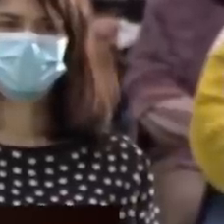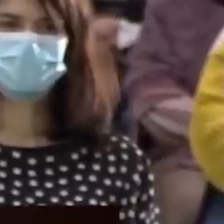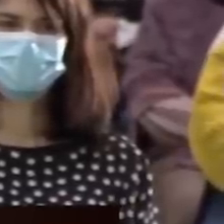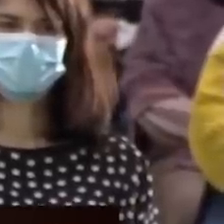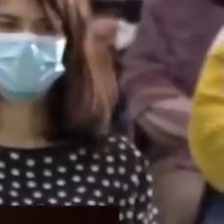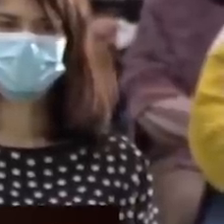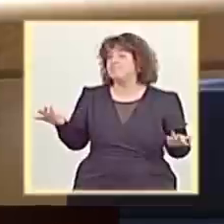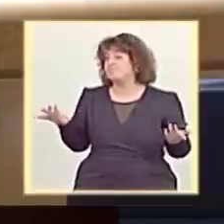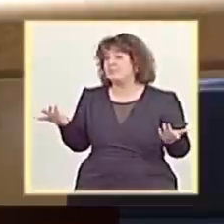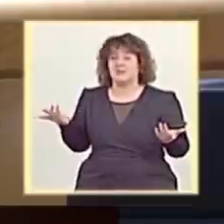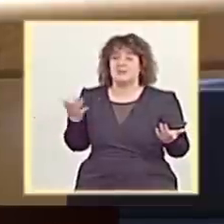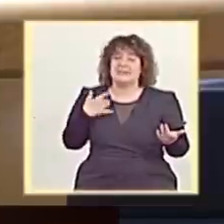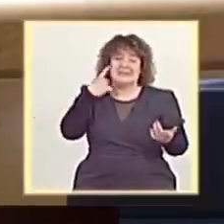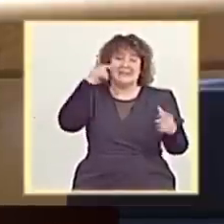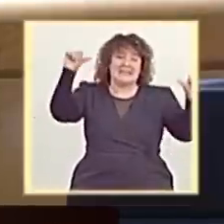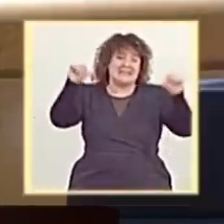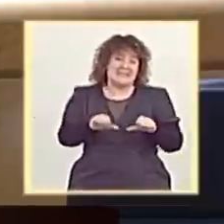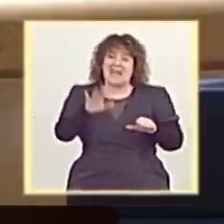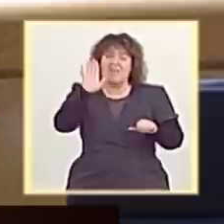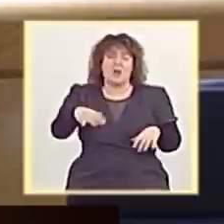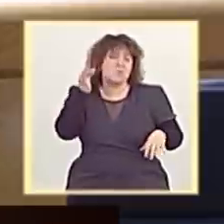no lo han hecho. Entonces yo creo que esta ley es querida,